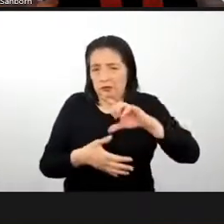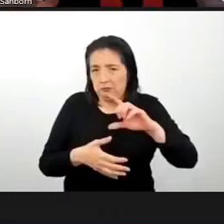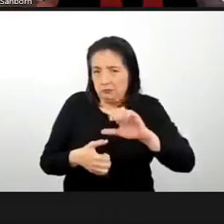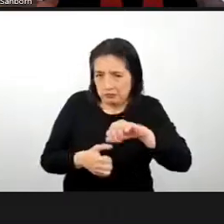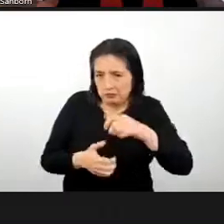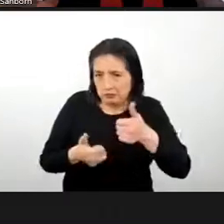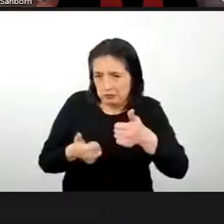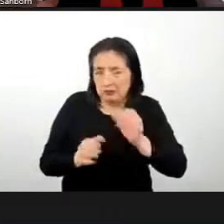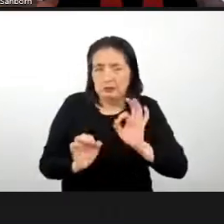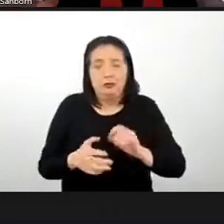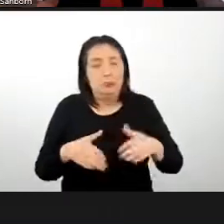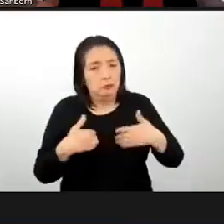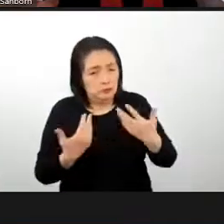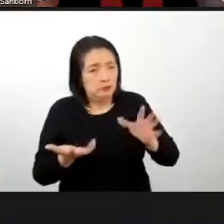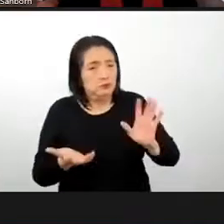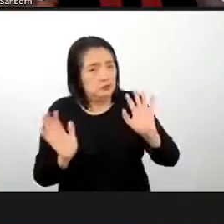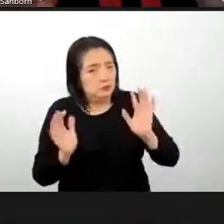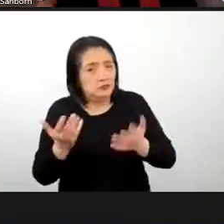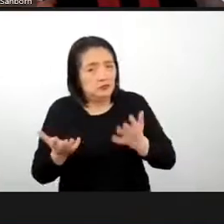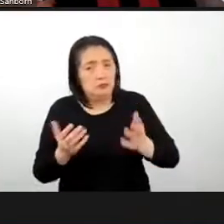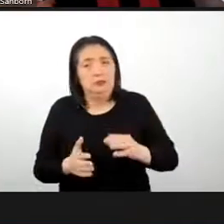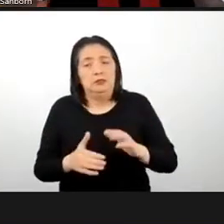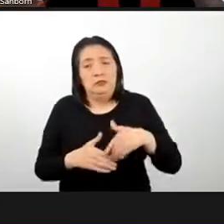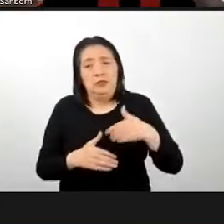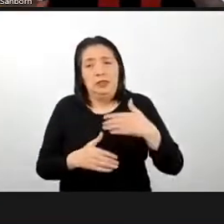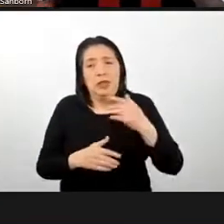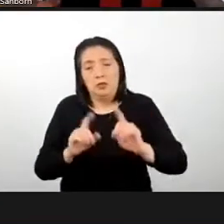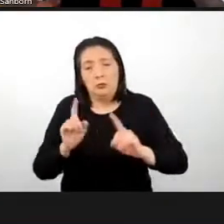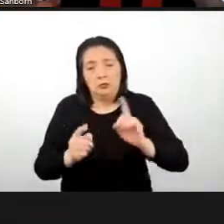que por tanto pueden ser la antesala de algunos cambios importantes, ¿no?